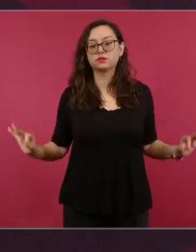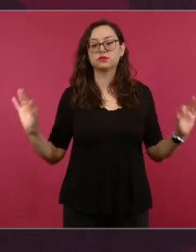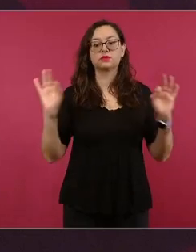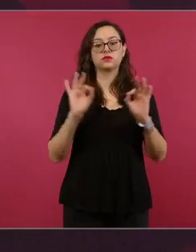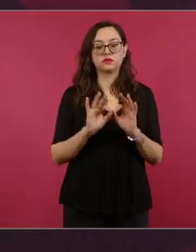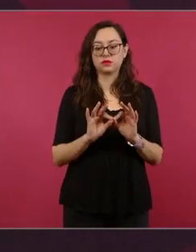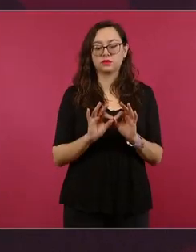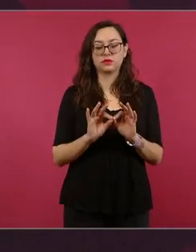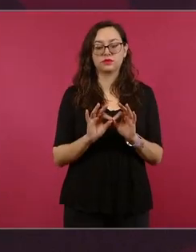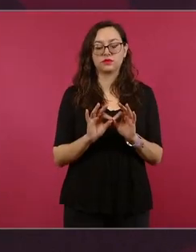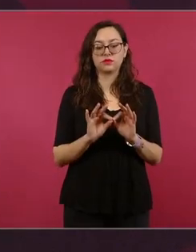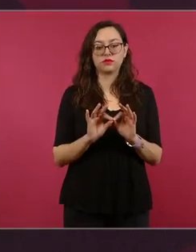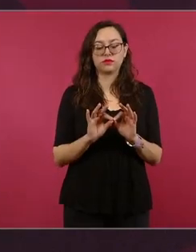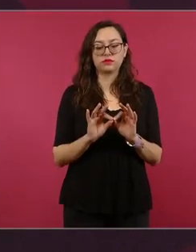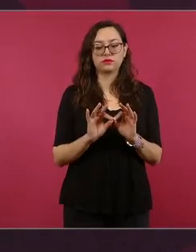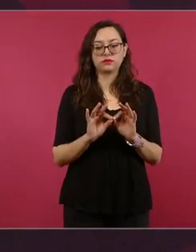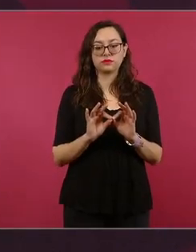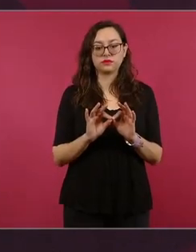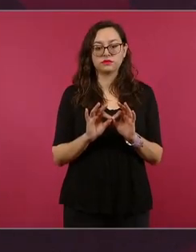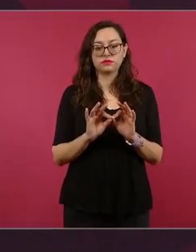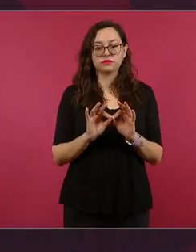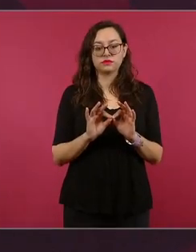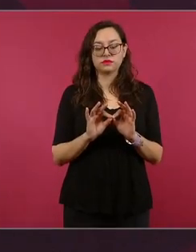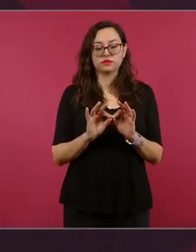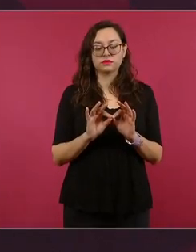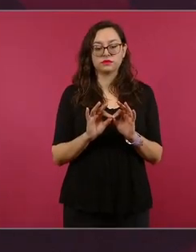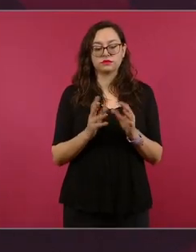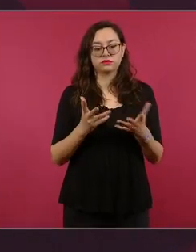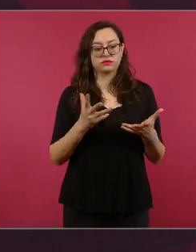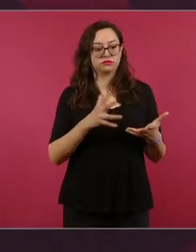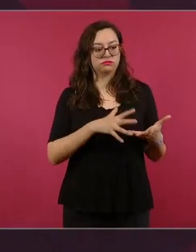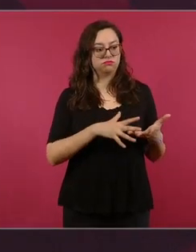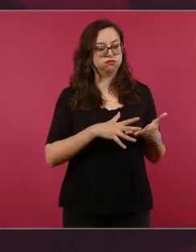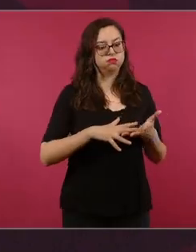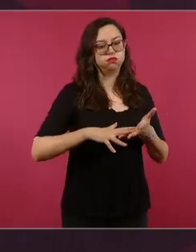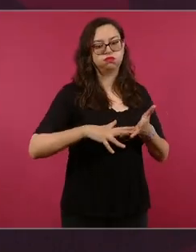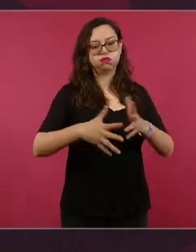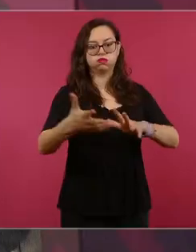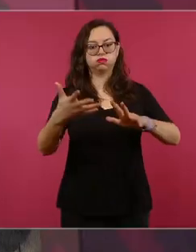para enfrentar el flagelo de la violencia,